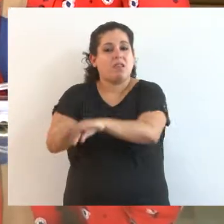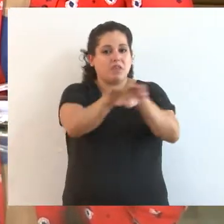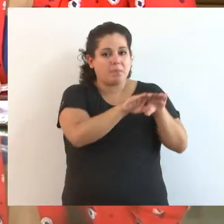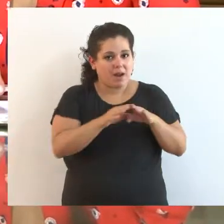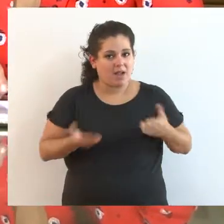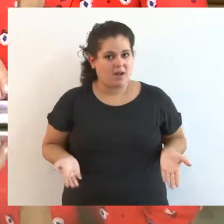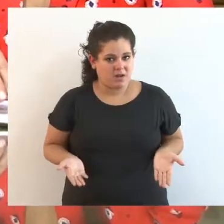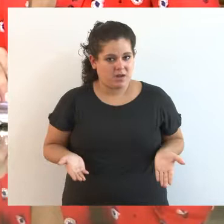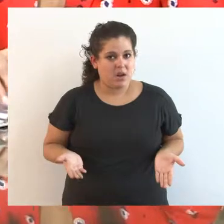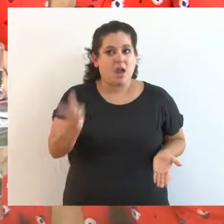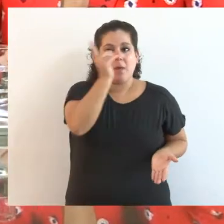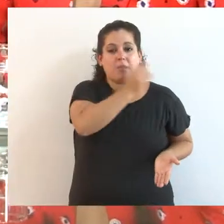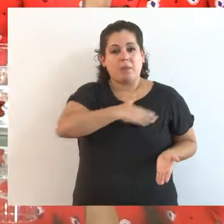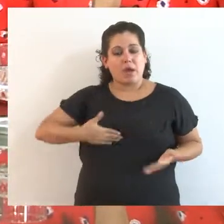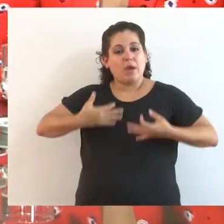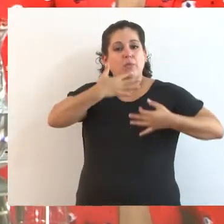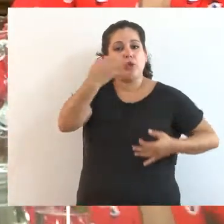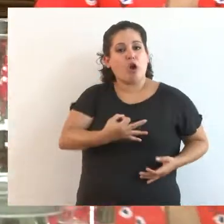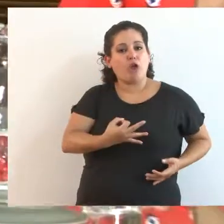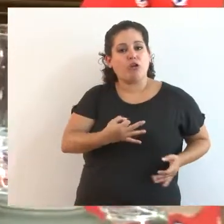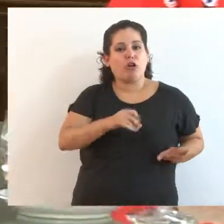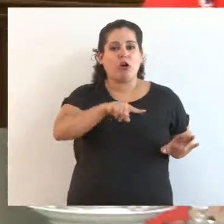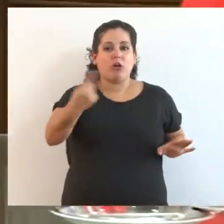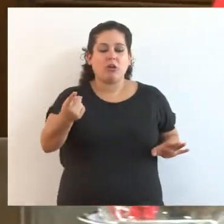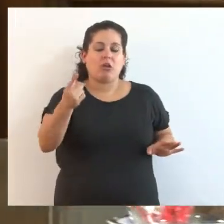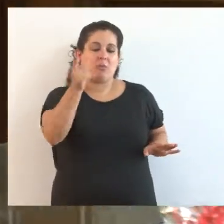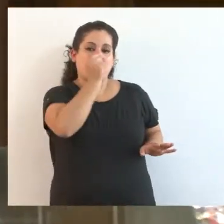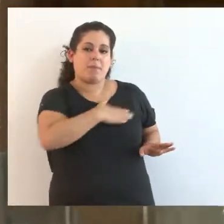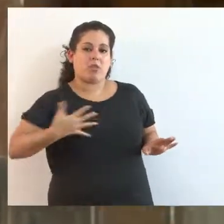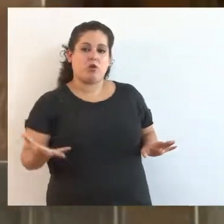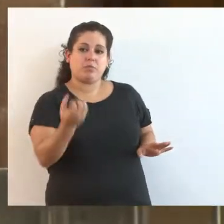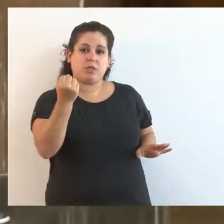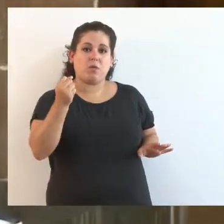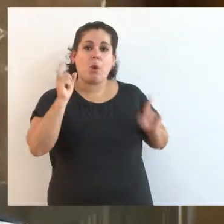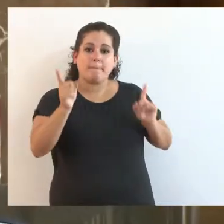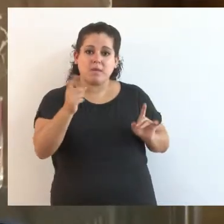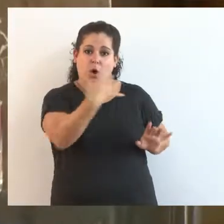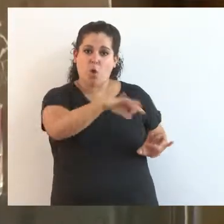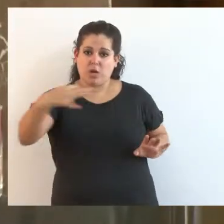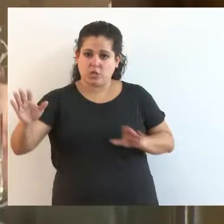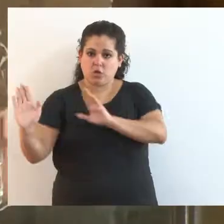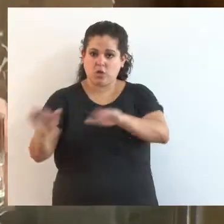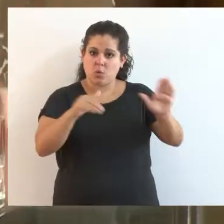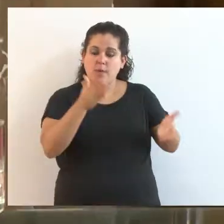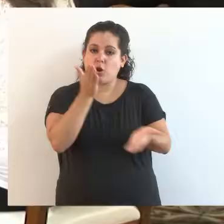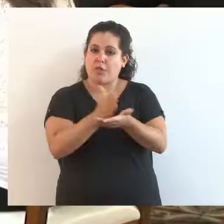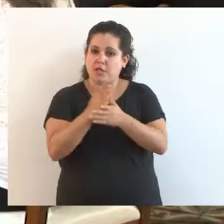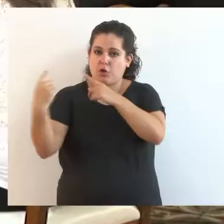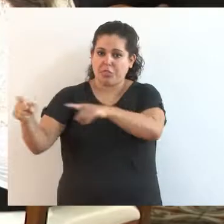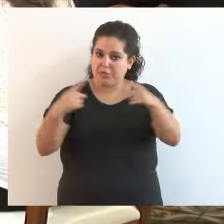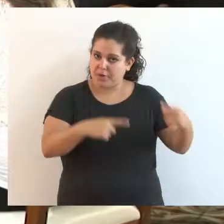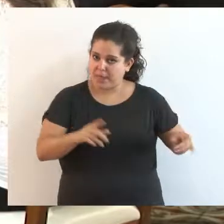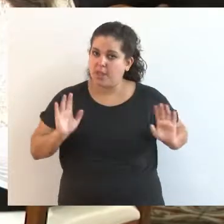equiparar la paternidad biológica con la adoptiva. ¿Por qué? Porque tienen las mismas obligaciones, pero no tienen los mismos derechos. Hay 2 o 3 puntitos que se